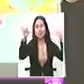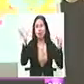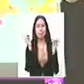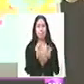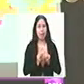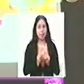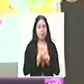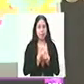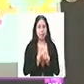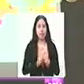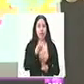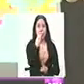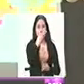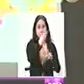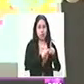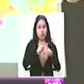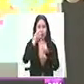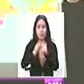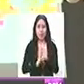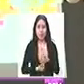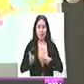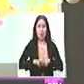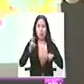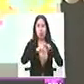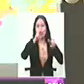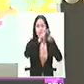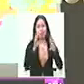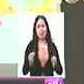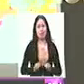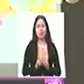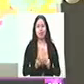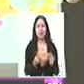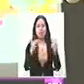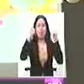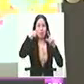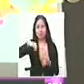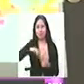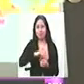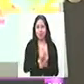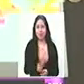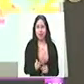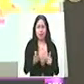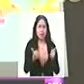donde hemos tenido prácticamente todo el país en franca